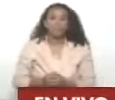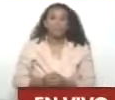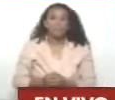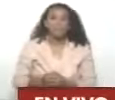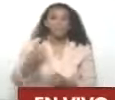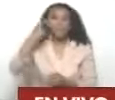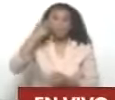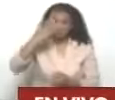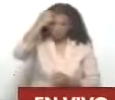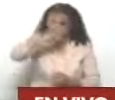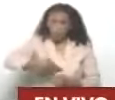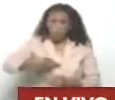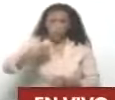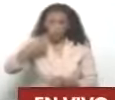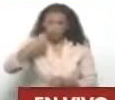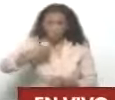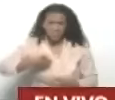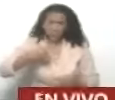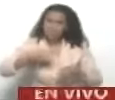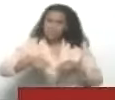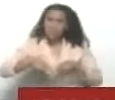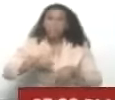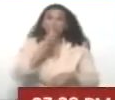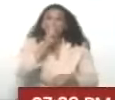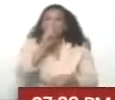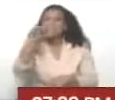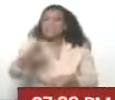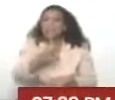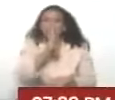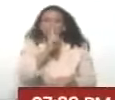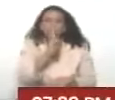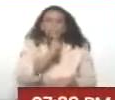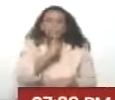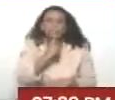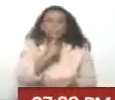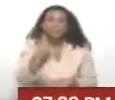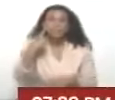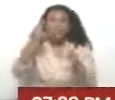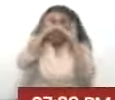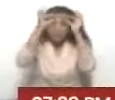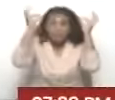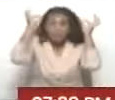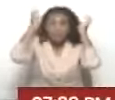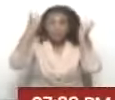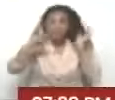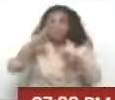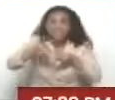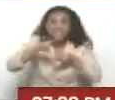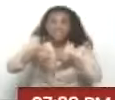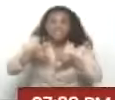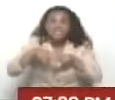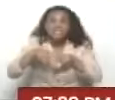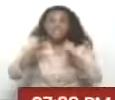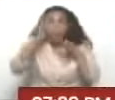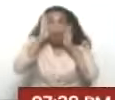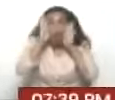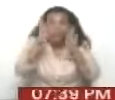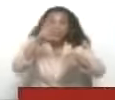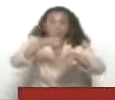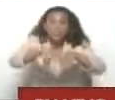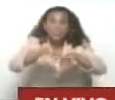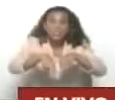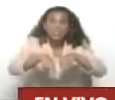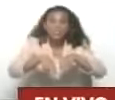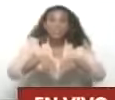Desde niño, Madeleine, nunca he contado esto. Desde niño, José Gregorio Hernández atendió a un niño que